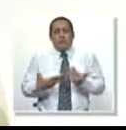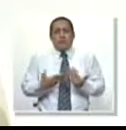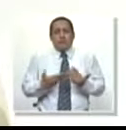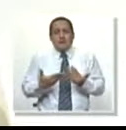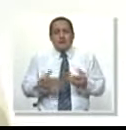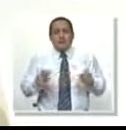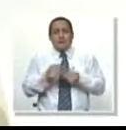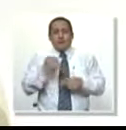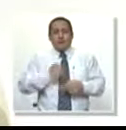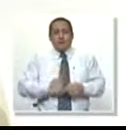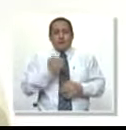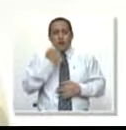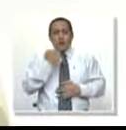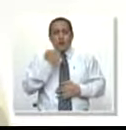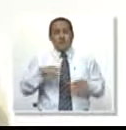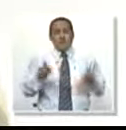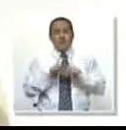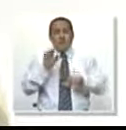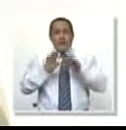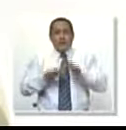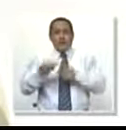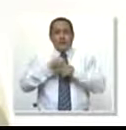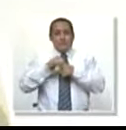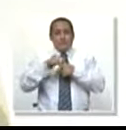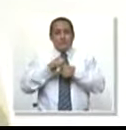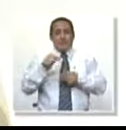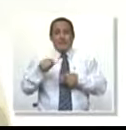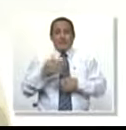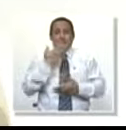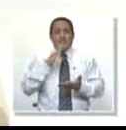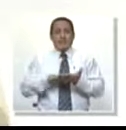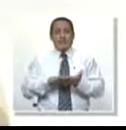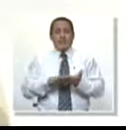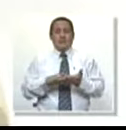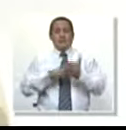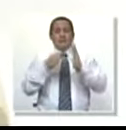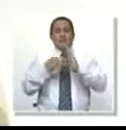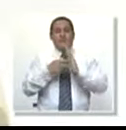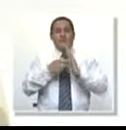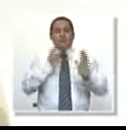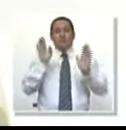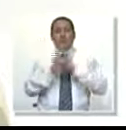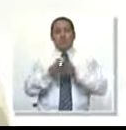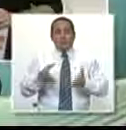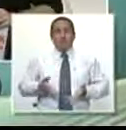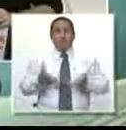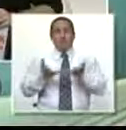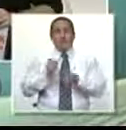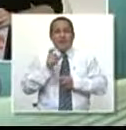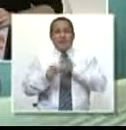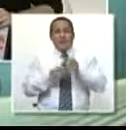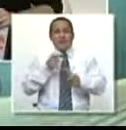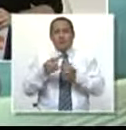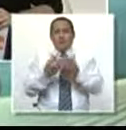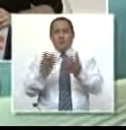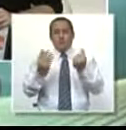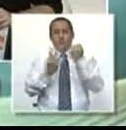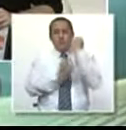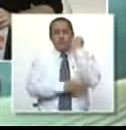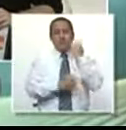niñito o a su niñita y a veces esas prácticas son las que fallan es decir este llegar a la población